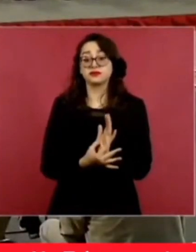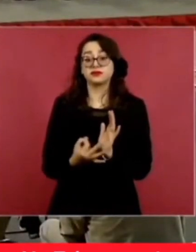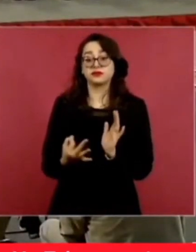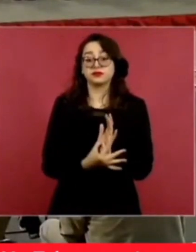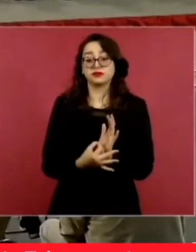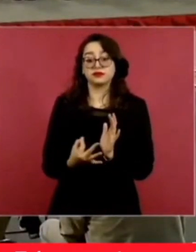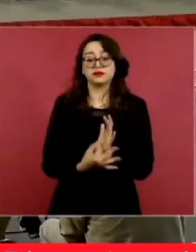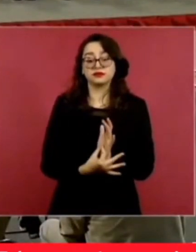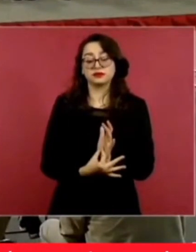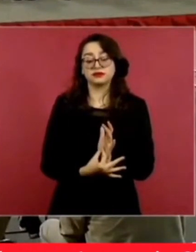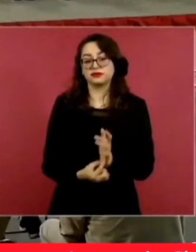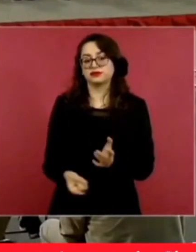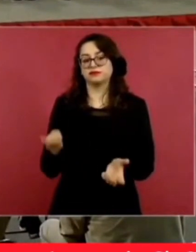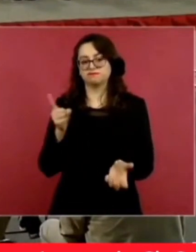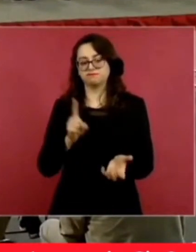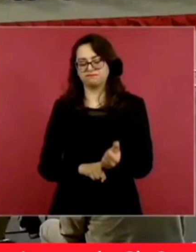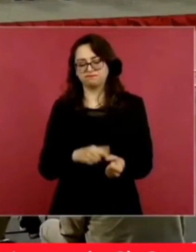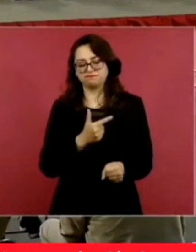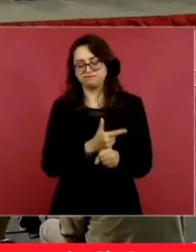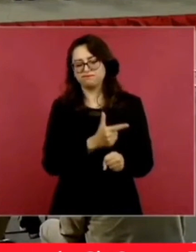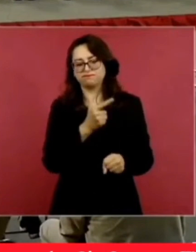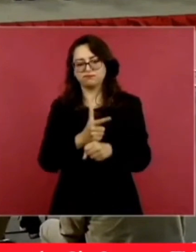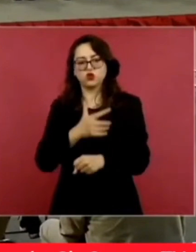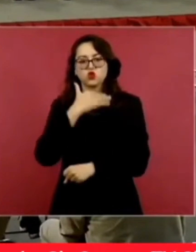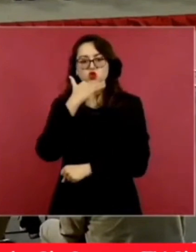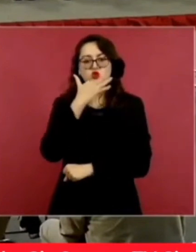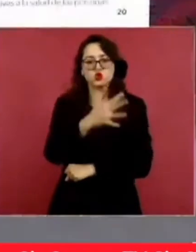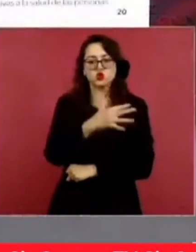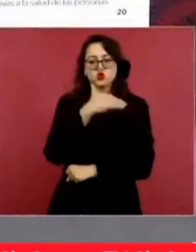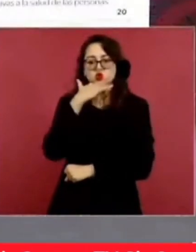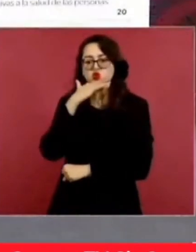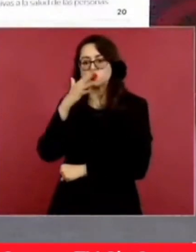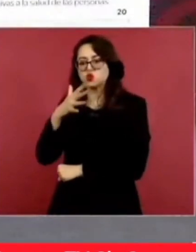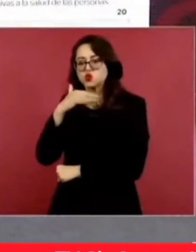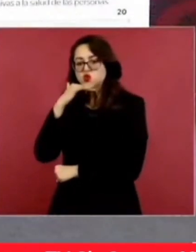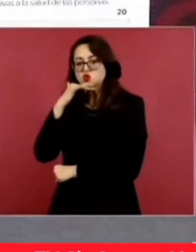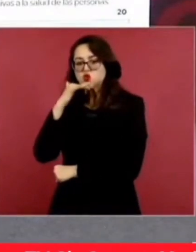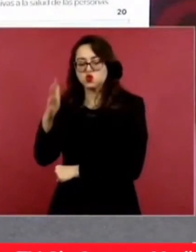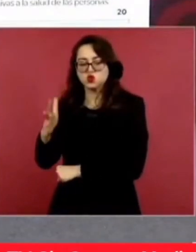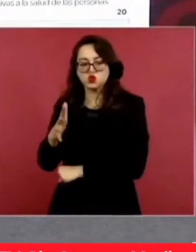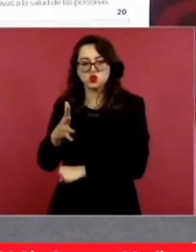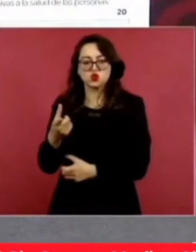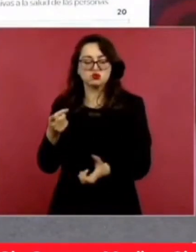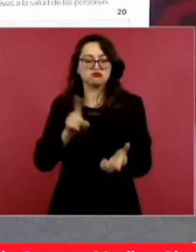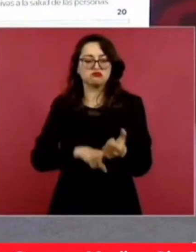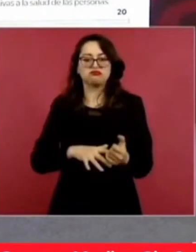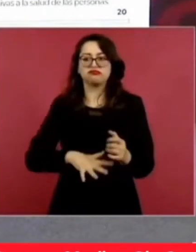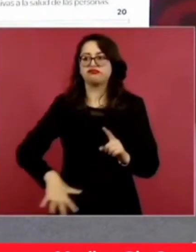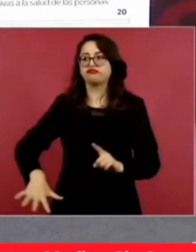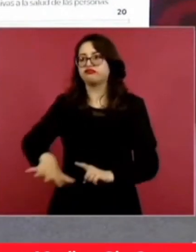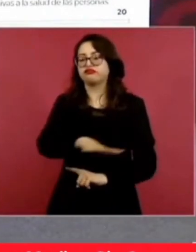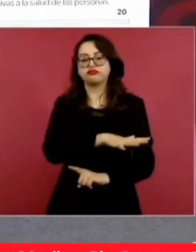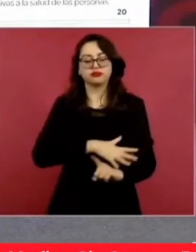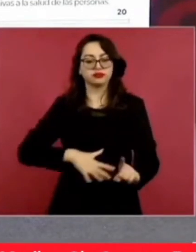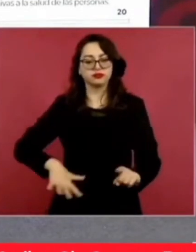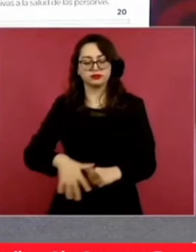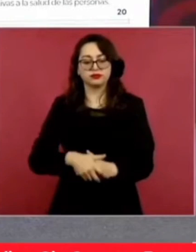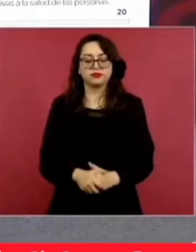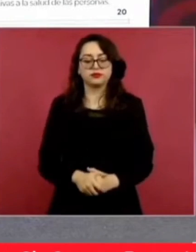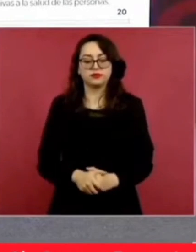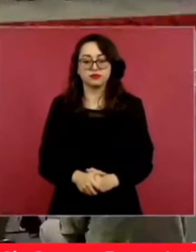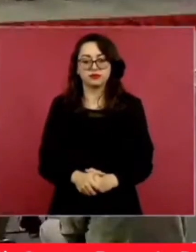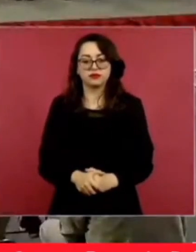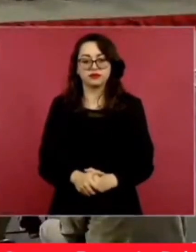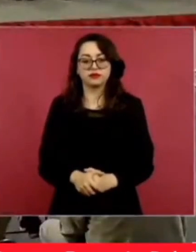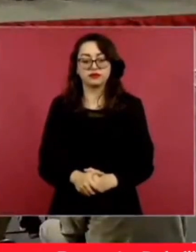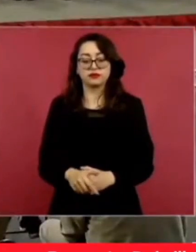sedimentos indican contaminación por encima de valores asociados a la geología del sitio. En los